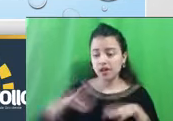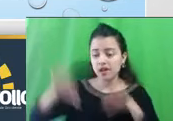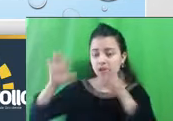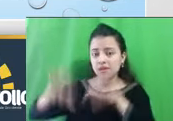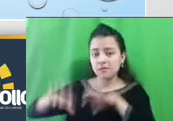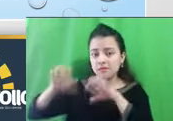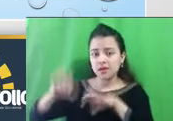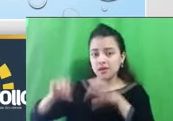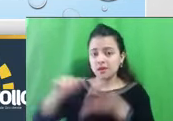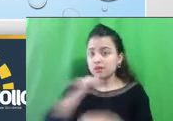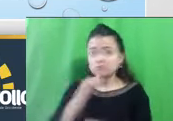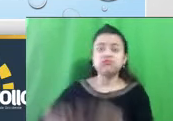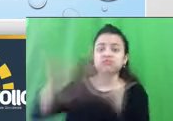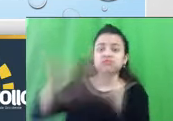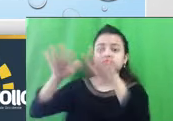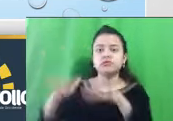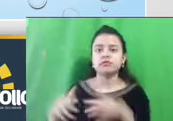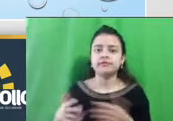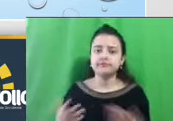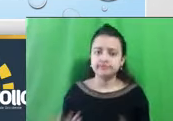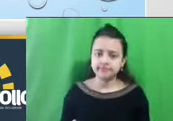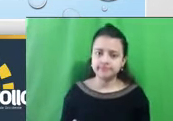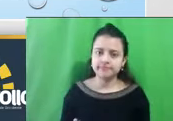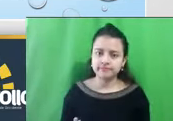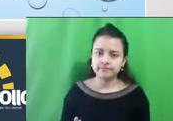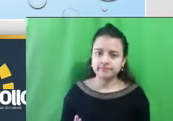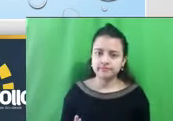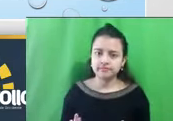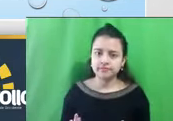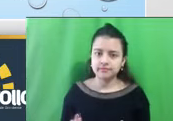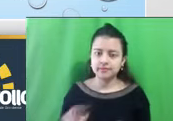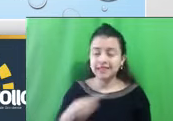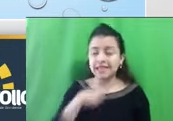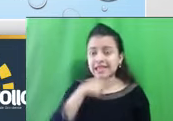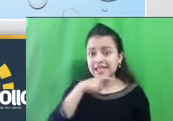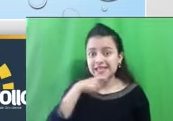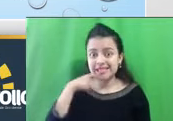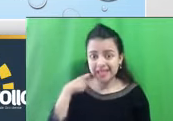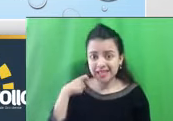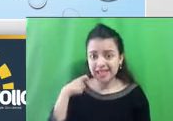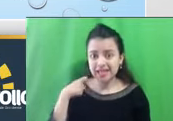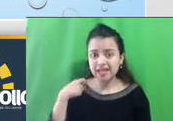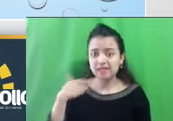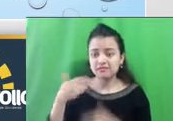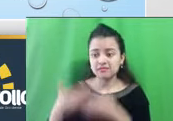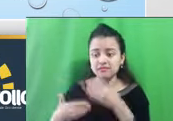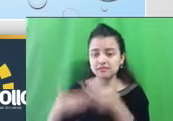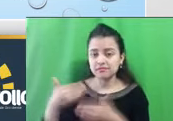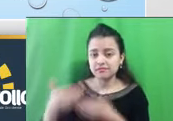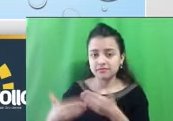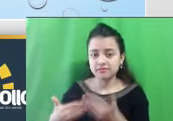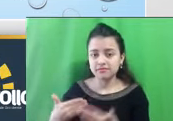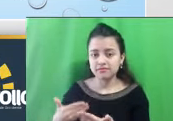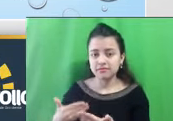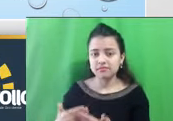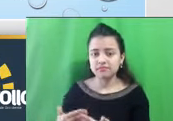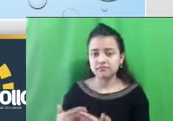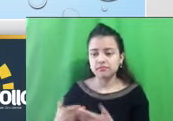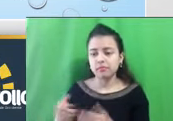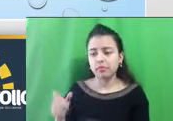nuestros embalses, pero en el momento de invierno, de verano, de los, por decir algo, 100 litros que salen allá, están llegando